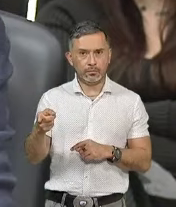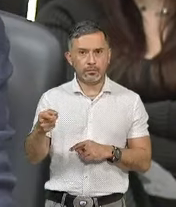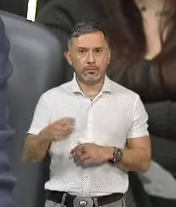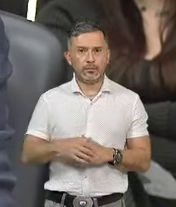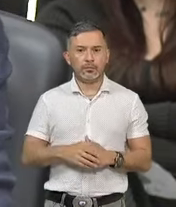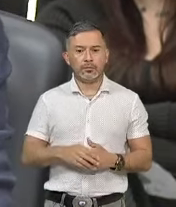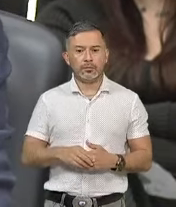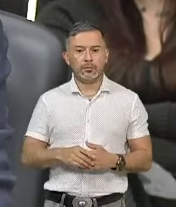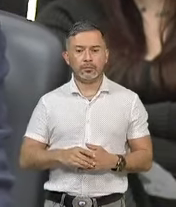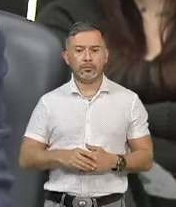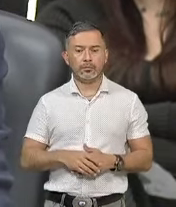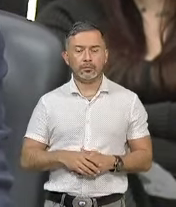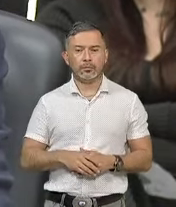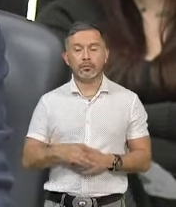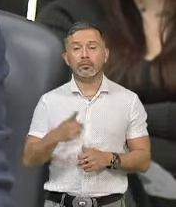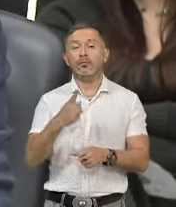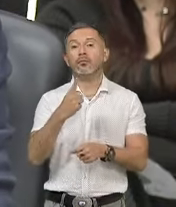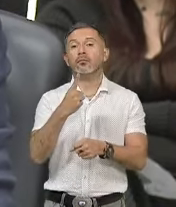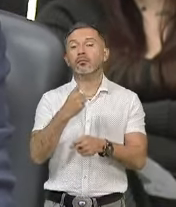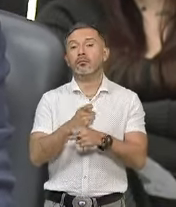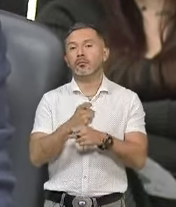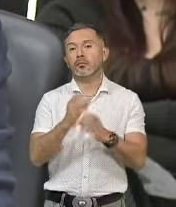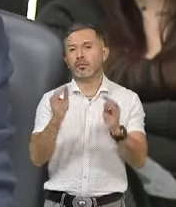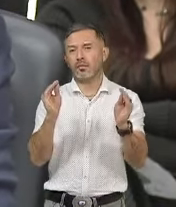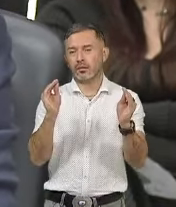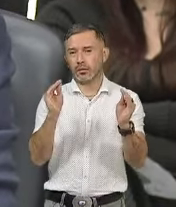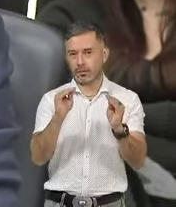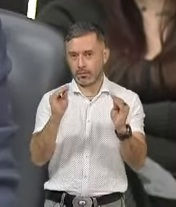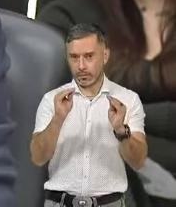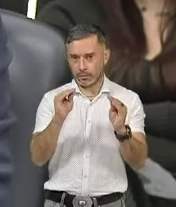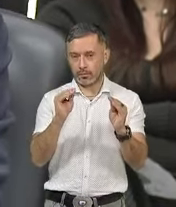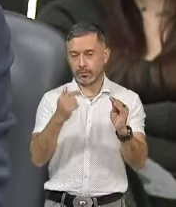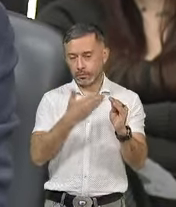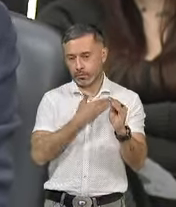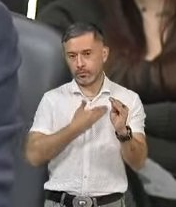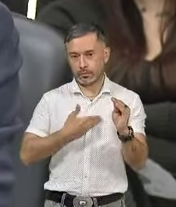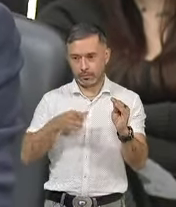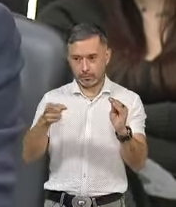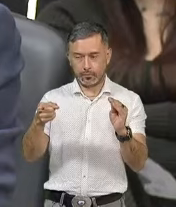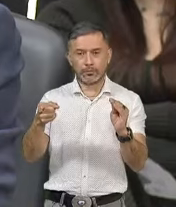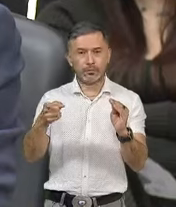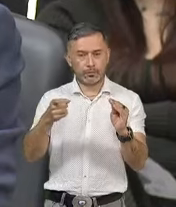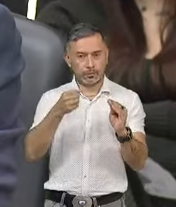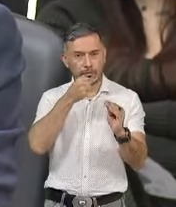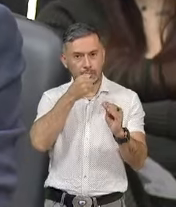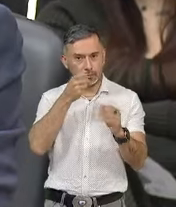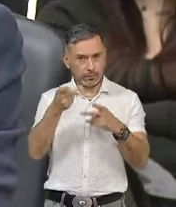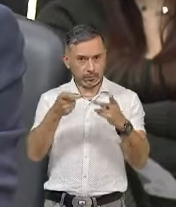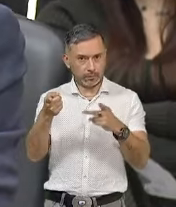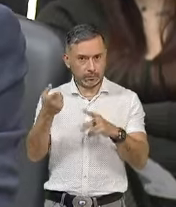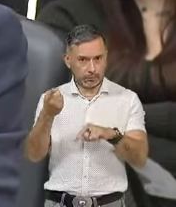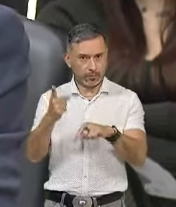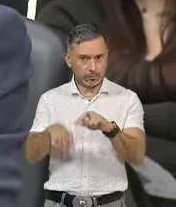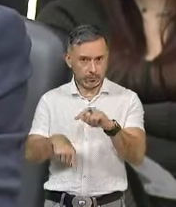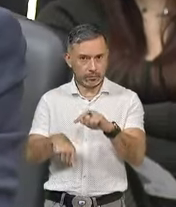participación en el primer debate presidencial y estamos hablando